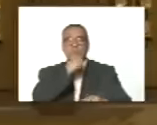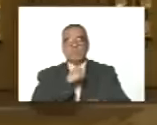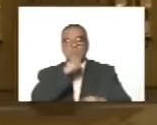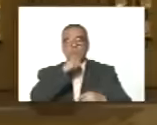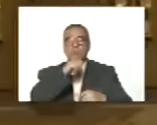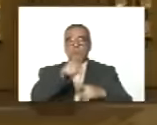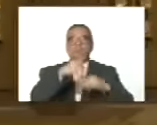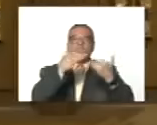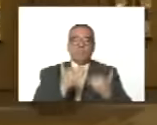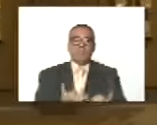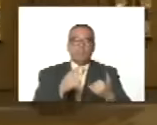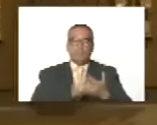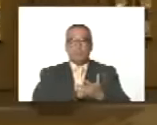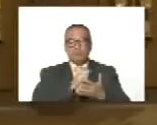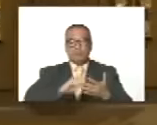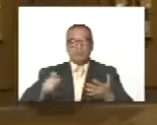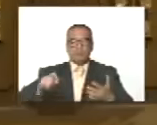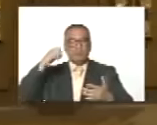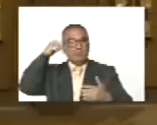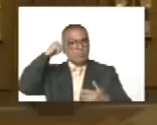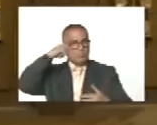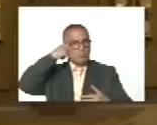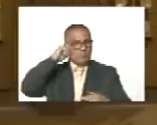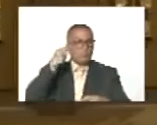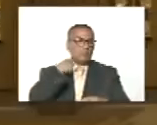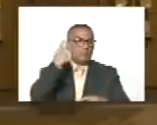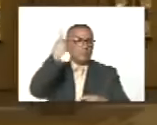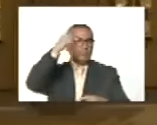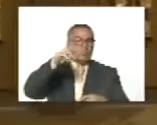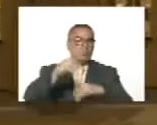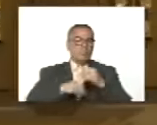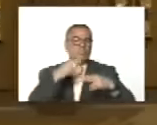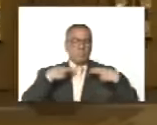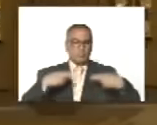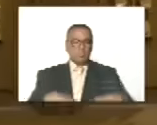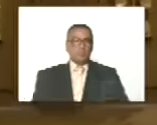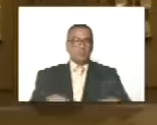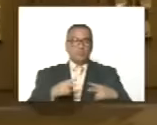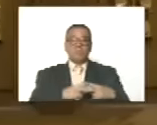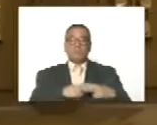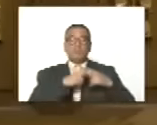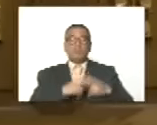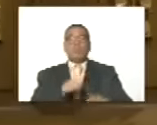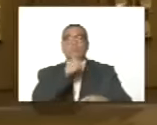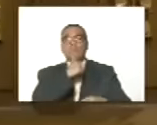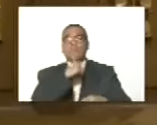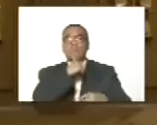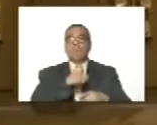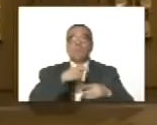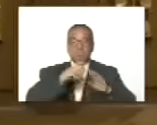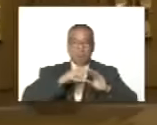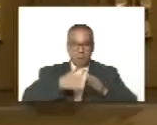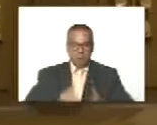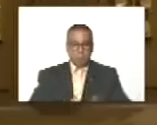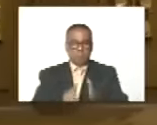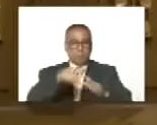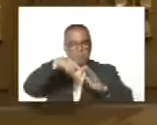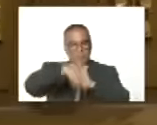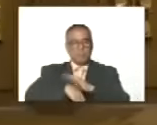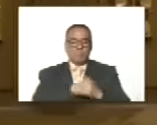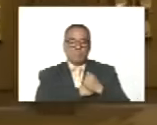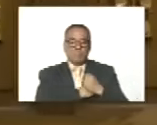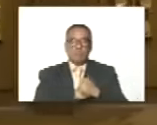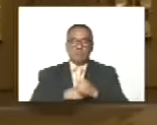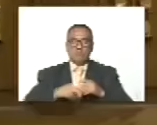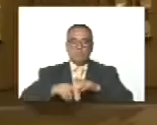resistencia que ya está inscrita en la memoria heroica de la condición humana, voluntad de resistencia que nace del más profundo amor por